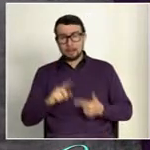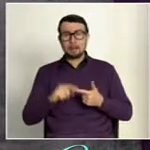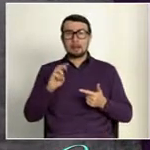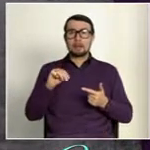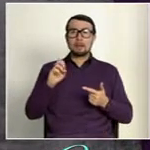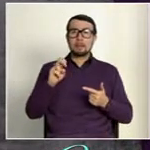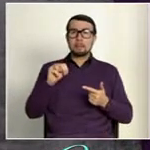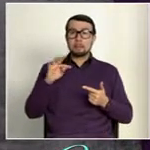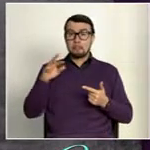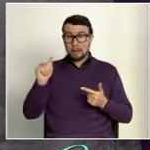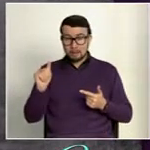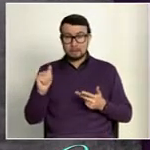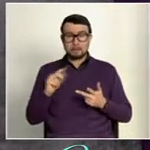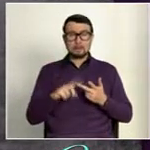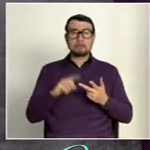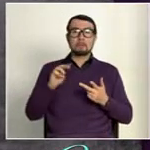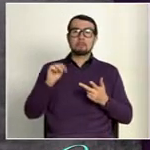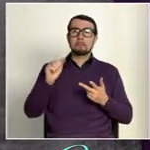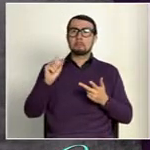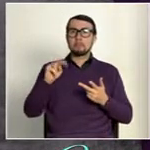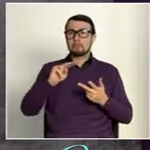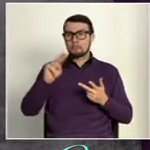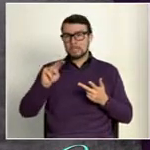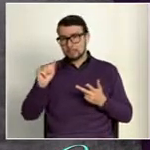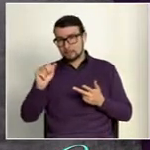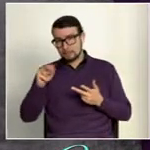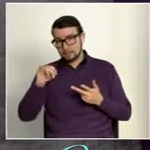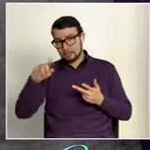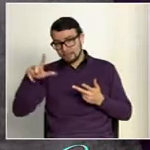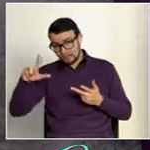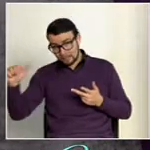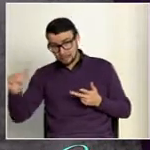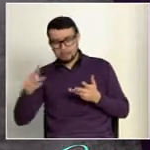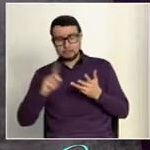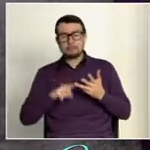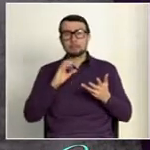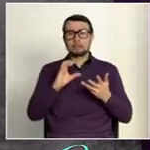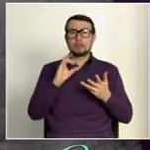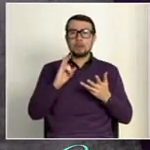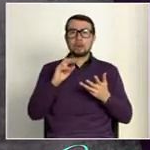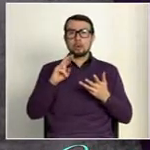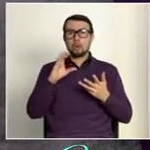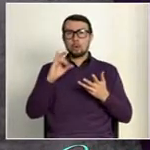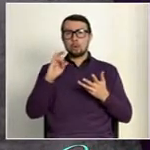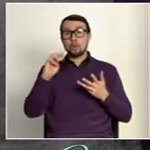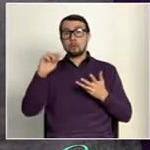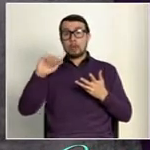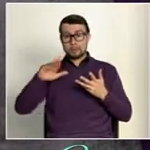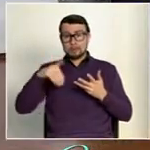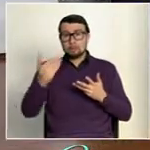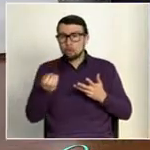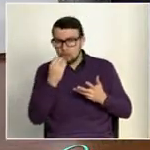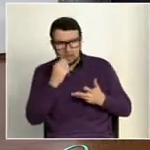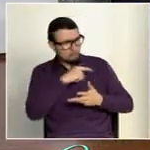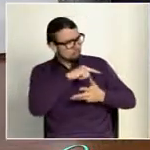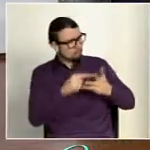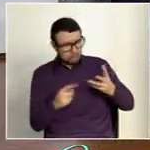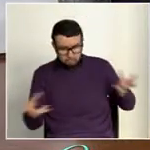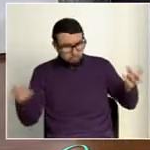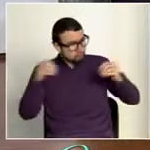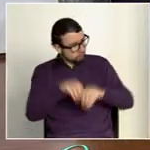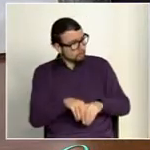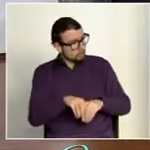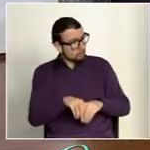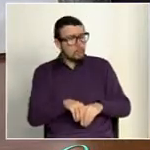manzanilla en infusión después de comer y también cúrcuma. ¿Estas son separadas, van juntas? No, todas esas especies se pueden